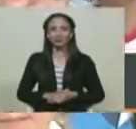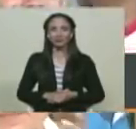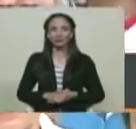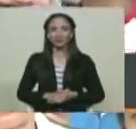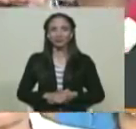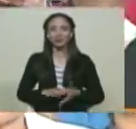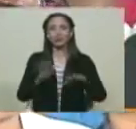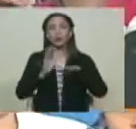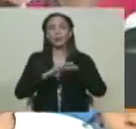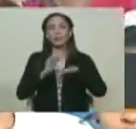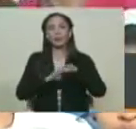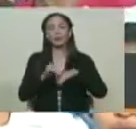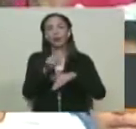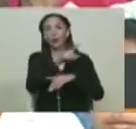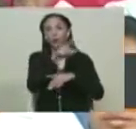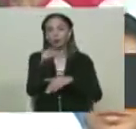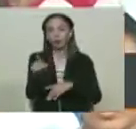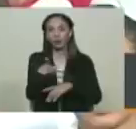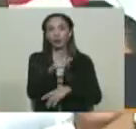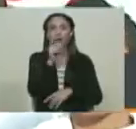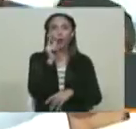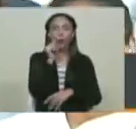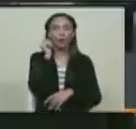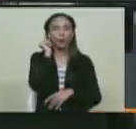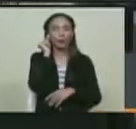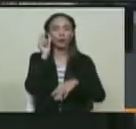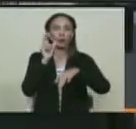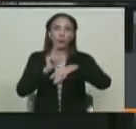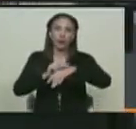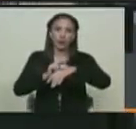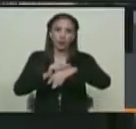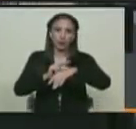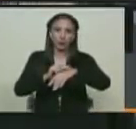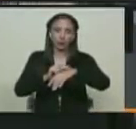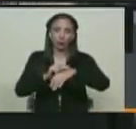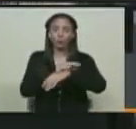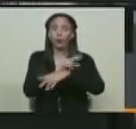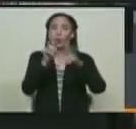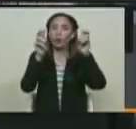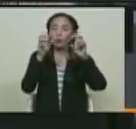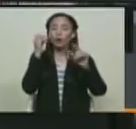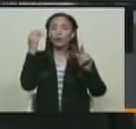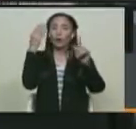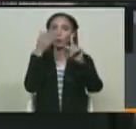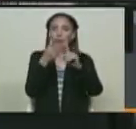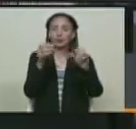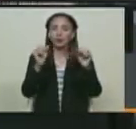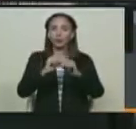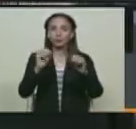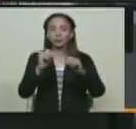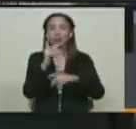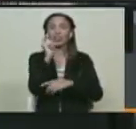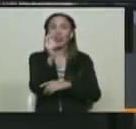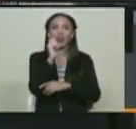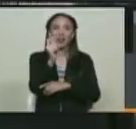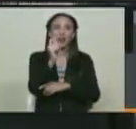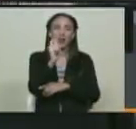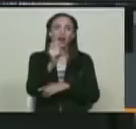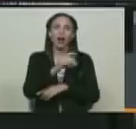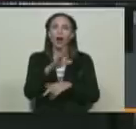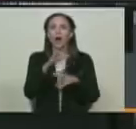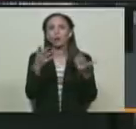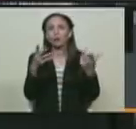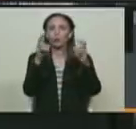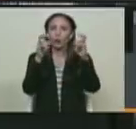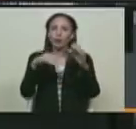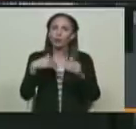Porque ustedes, médicos y médicas, tengo nuevas tareas para barrio adentro que vamos a ir articulando en